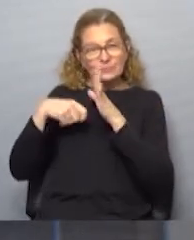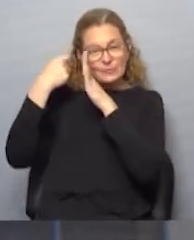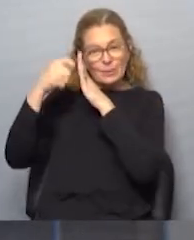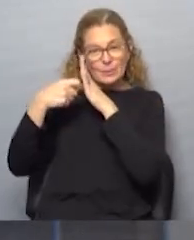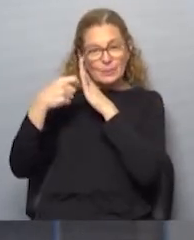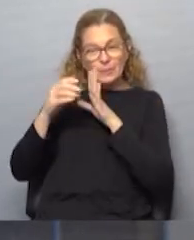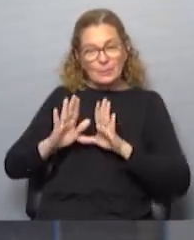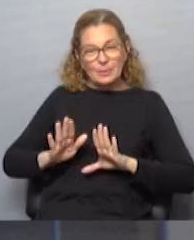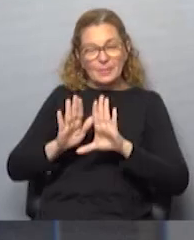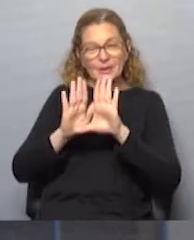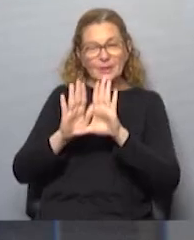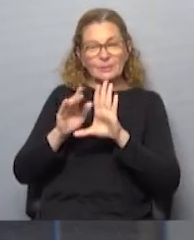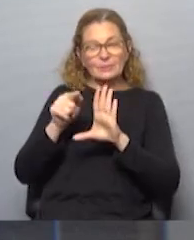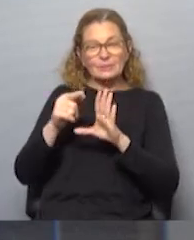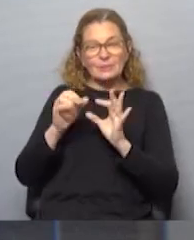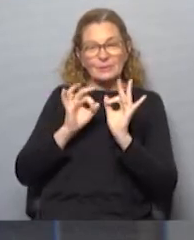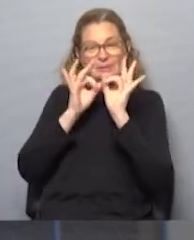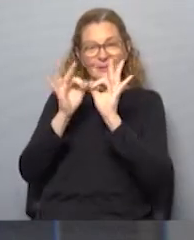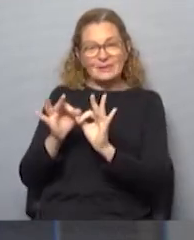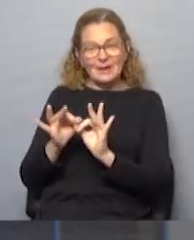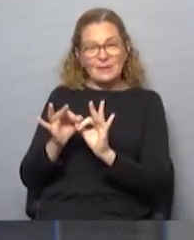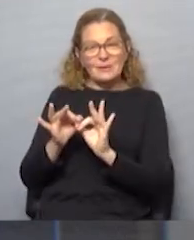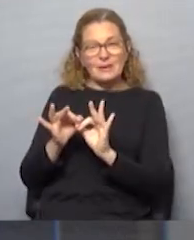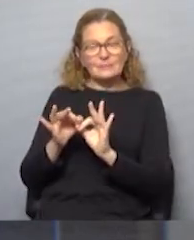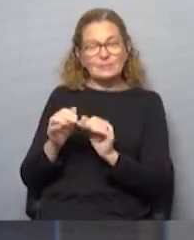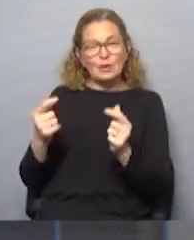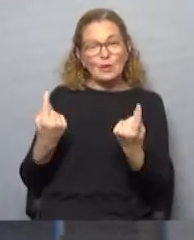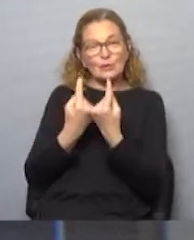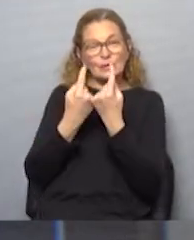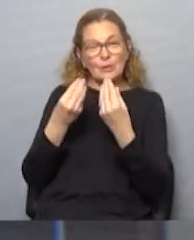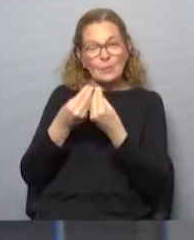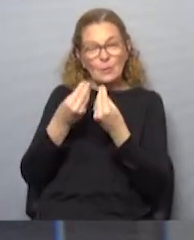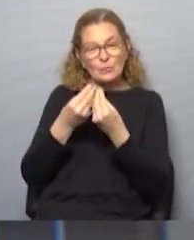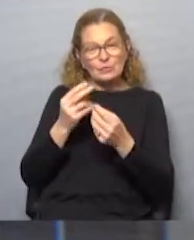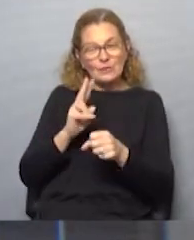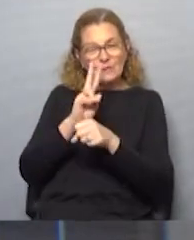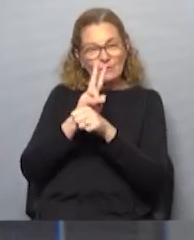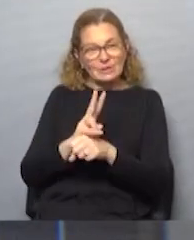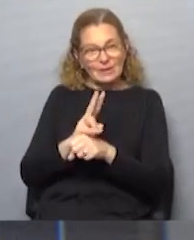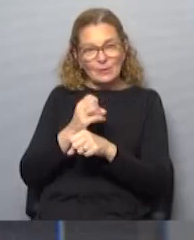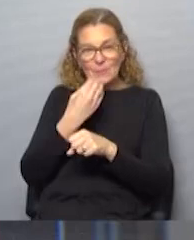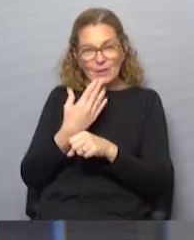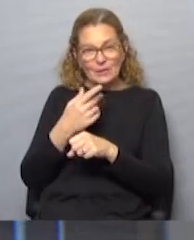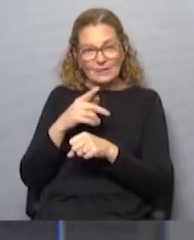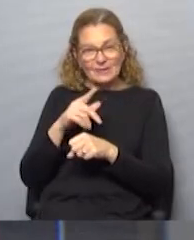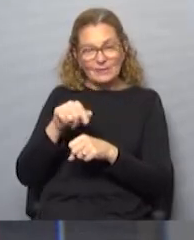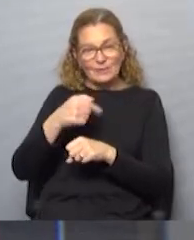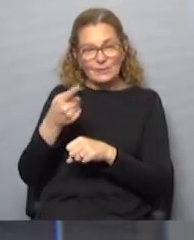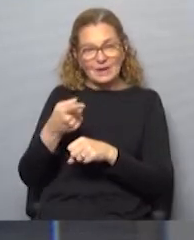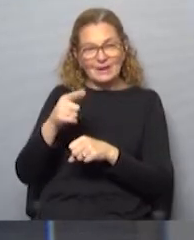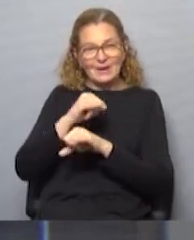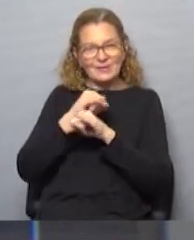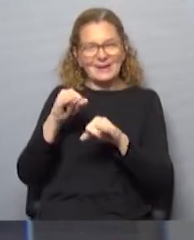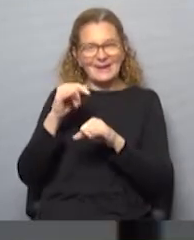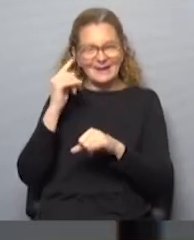tienen preparado porque ahora cuando llegaba me encontré con muchos invitados así que lo mejor en realidad empieza el